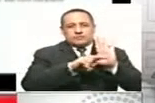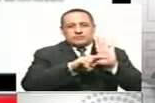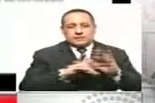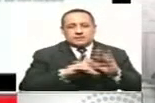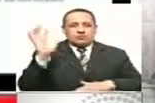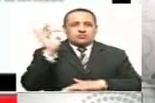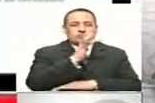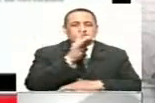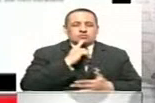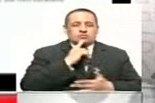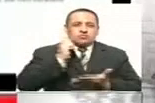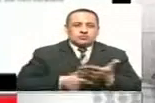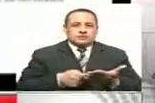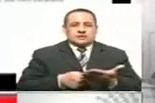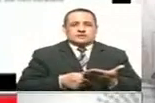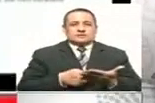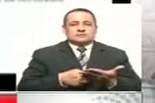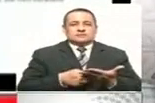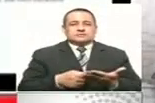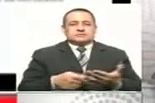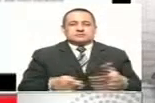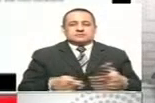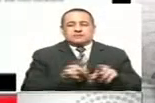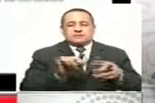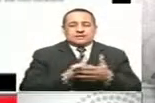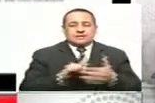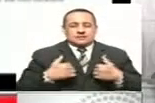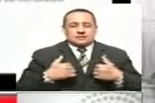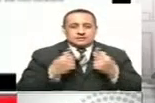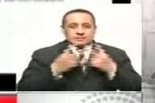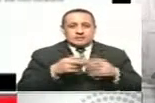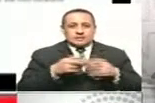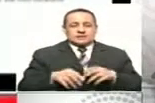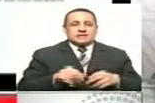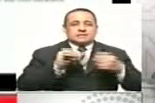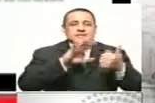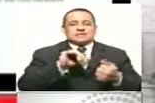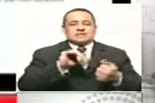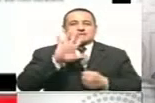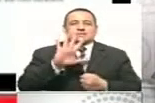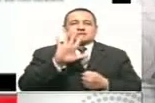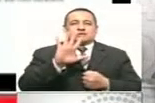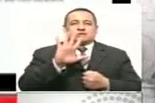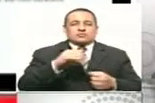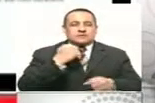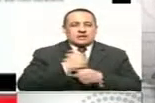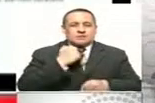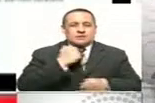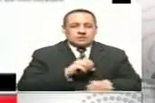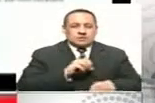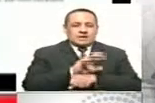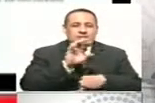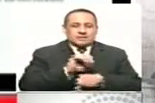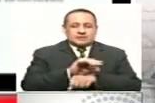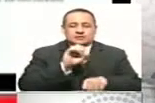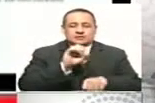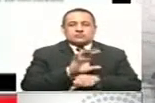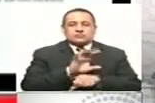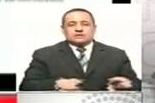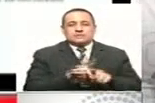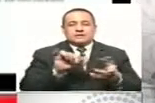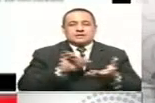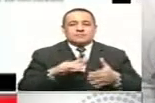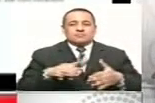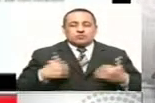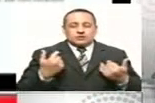fauna silvestre, y por lo menos realizar 65 eventos de capacitación, que puede ser